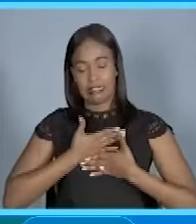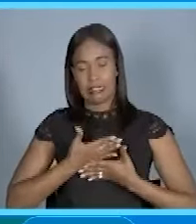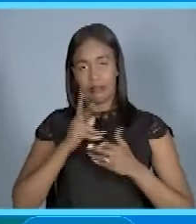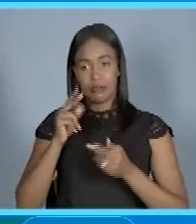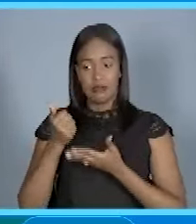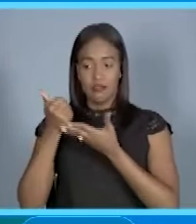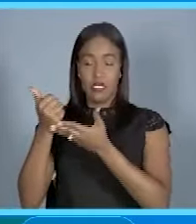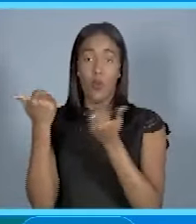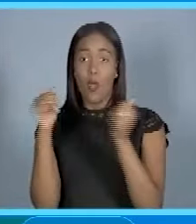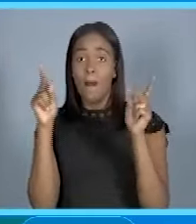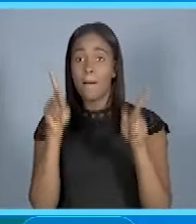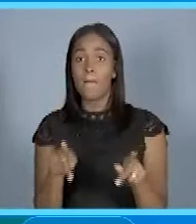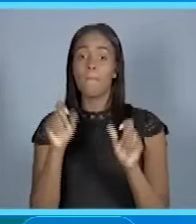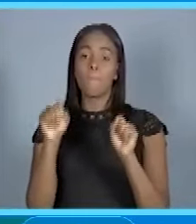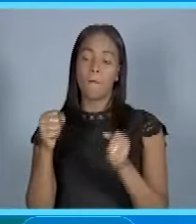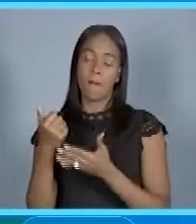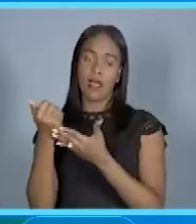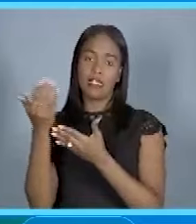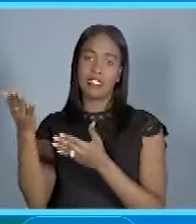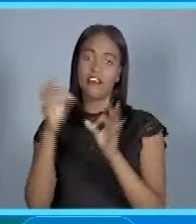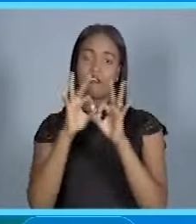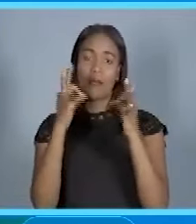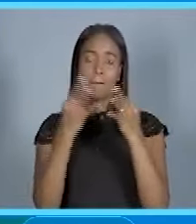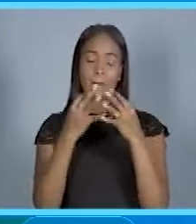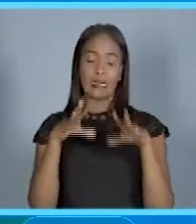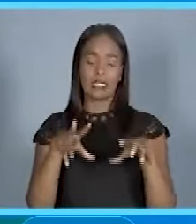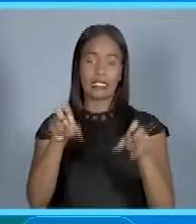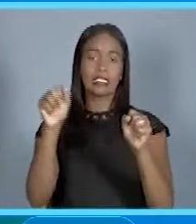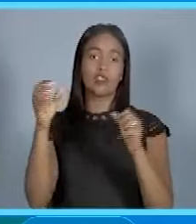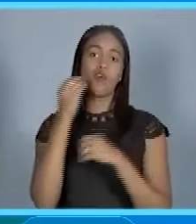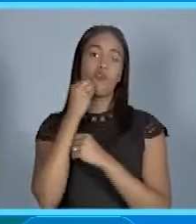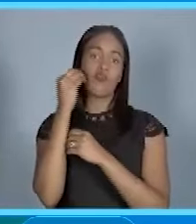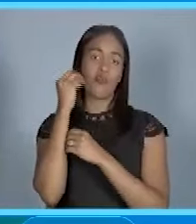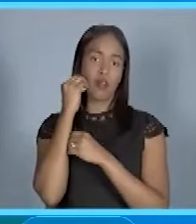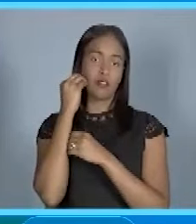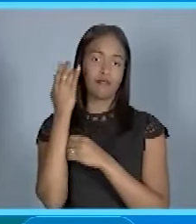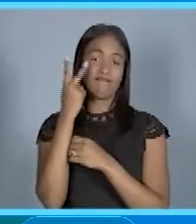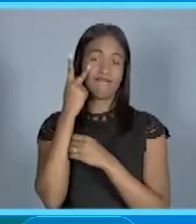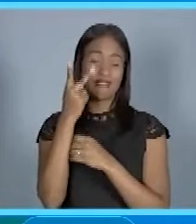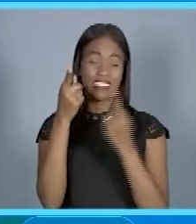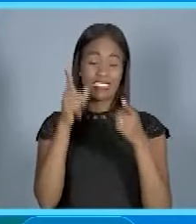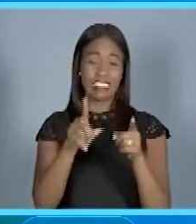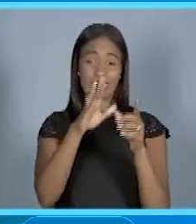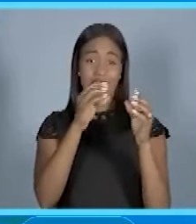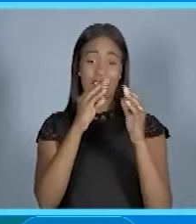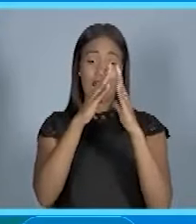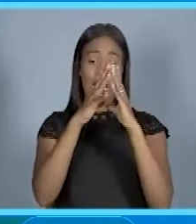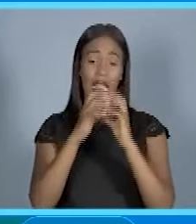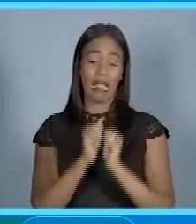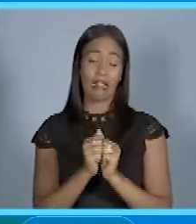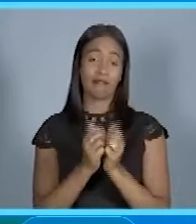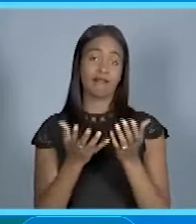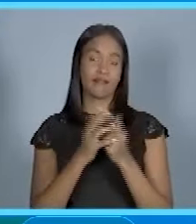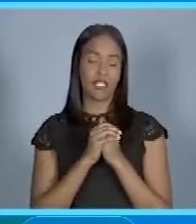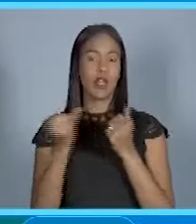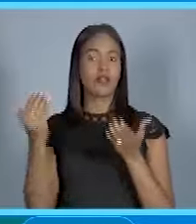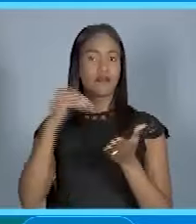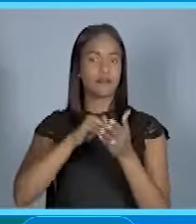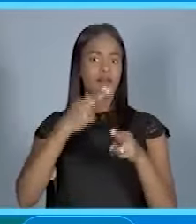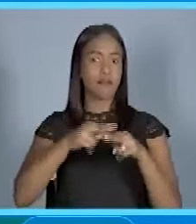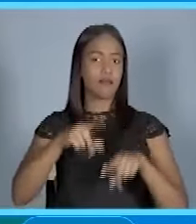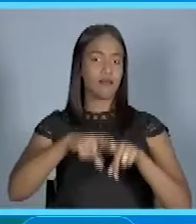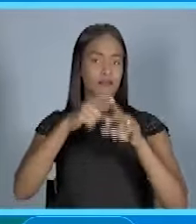cualquier persona que pueda beneficiar a estas familias que, como ven ustedes en las imágenes, quedaron sin nada. Vamos nuevamente a una pausa. Ya